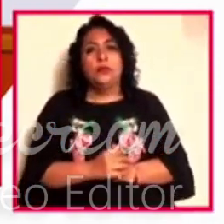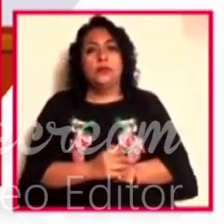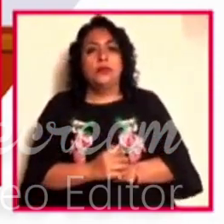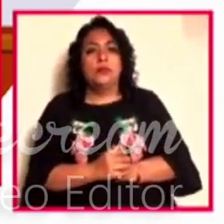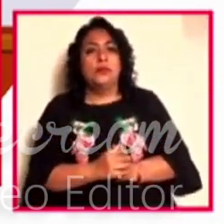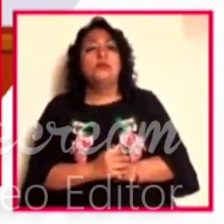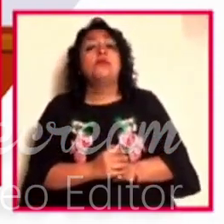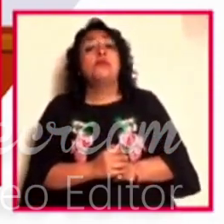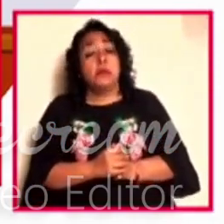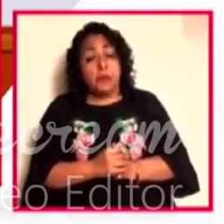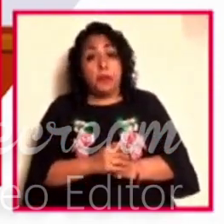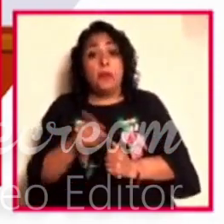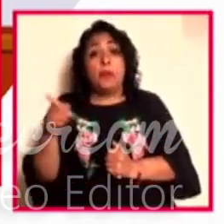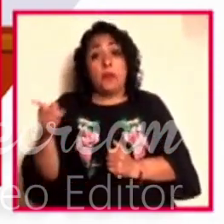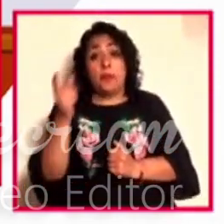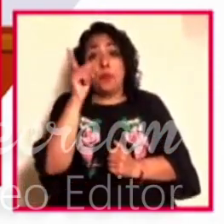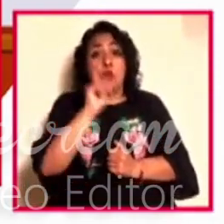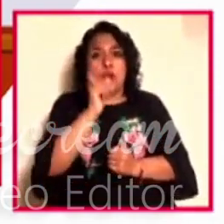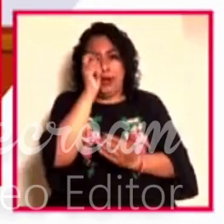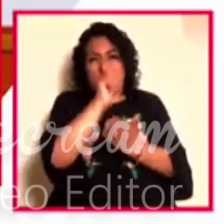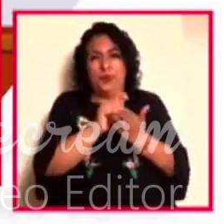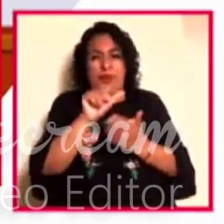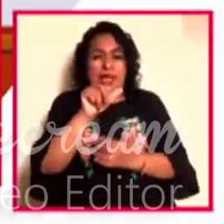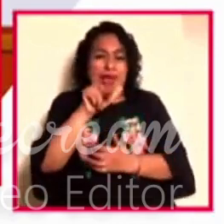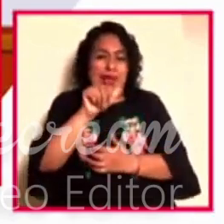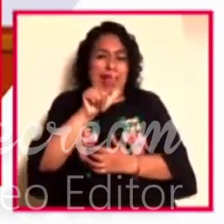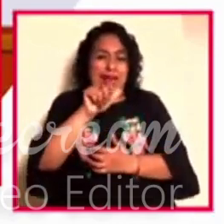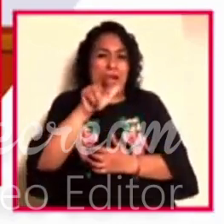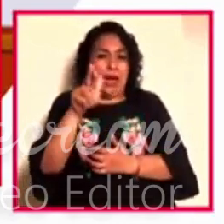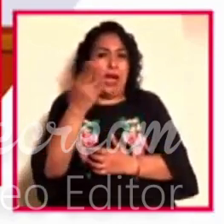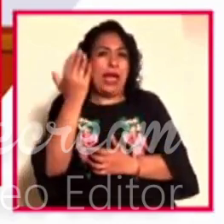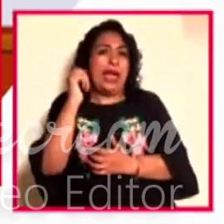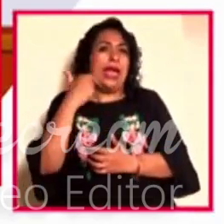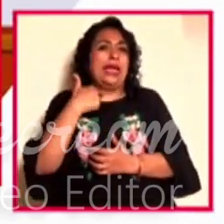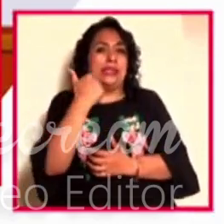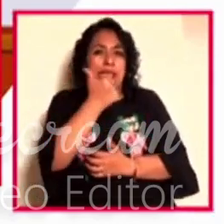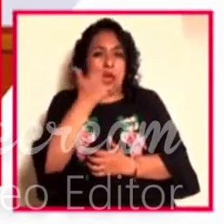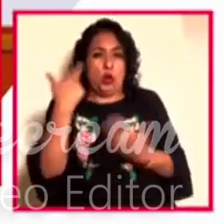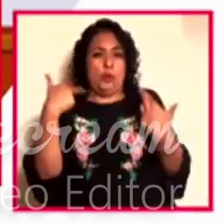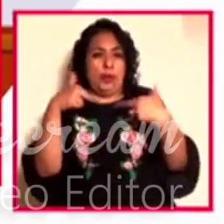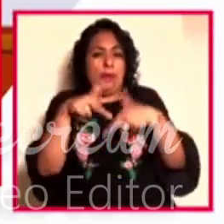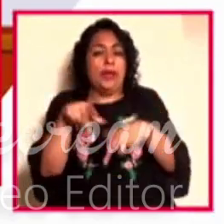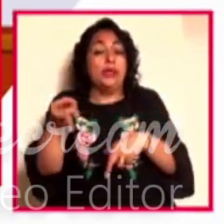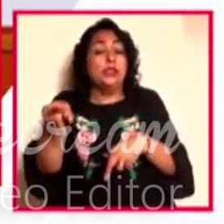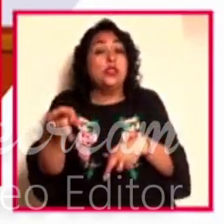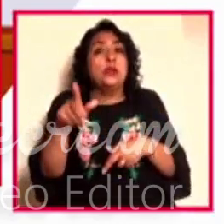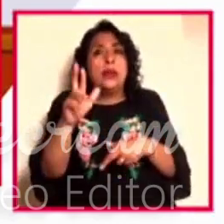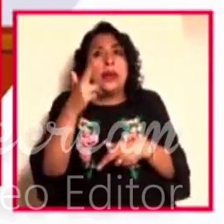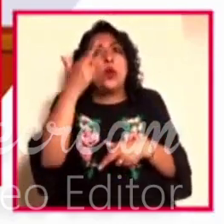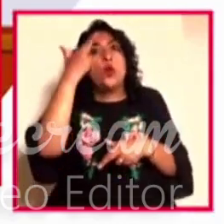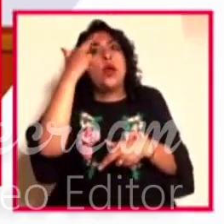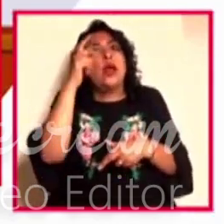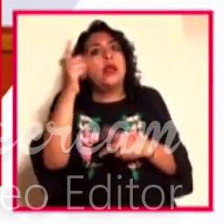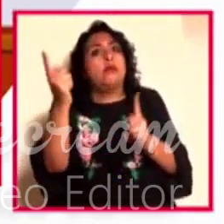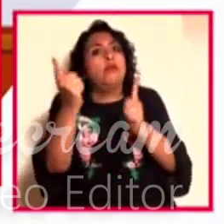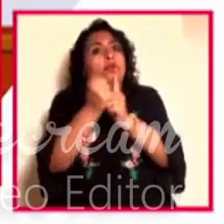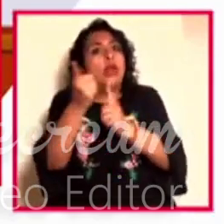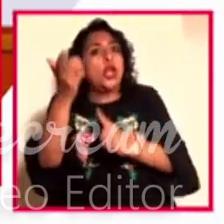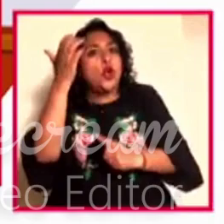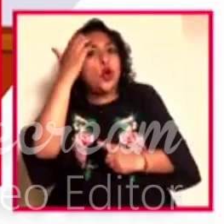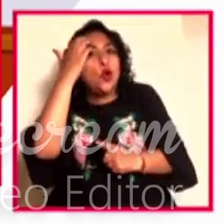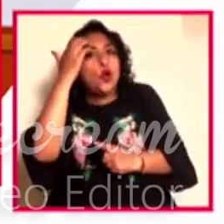Por su parte, la compositora Ana Lara, quien fue alumna del maestro Mario Lavista, recordó el momento en que conoció al maestro